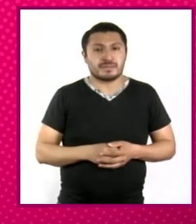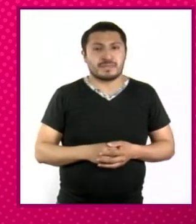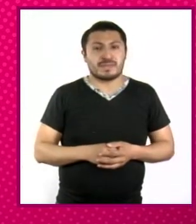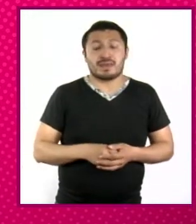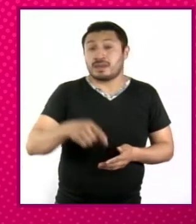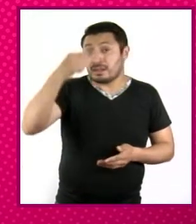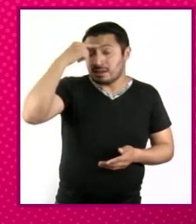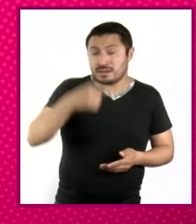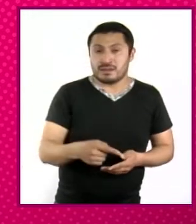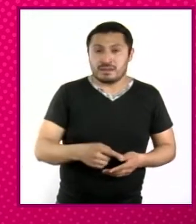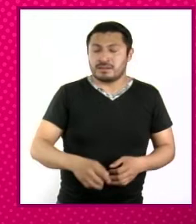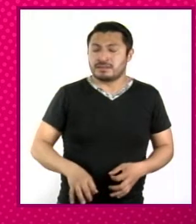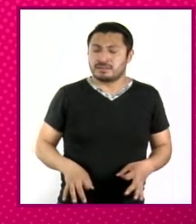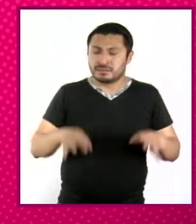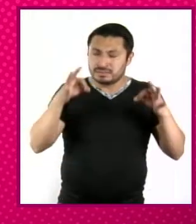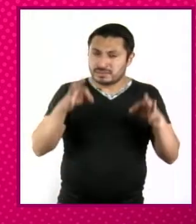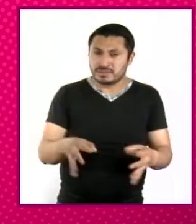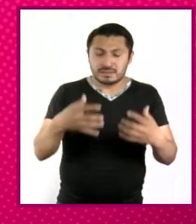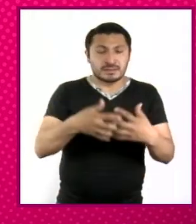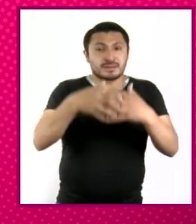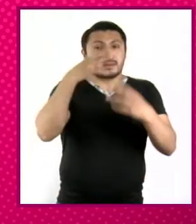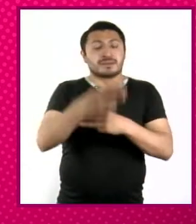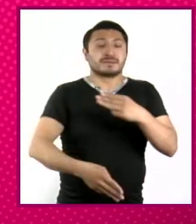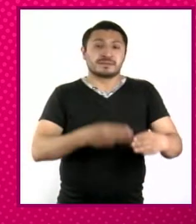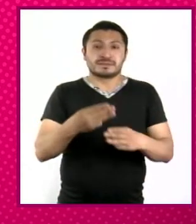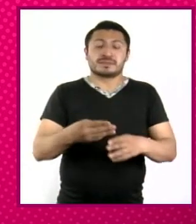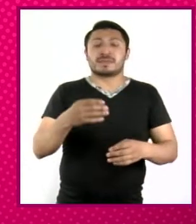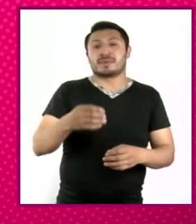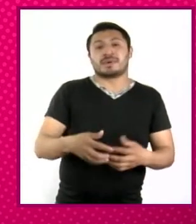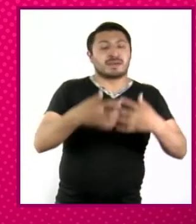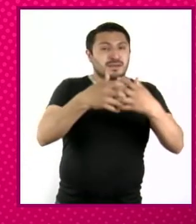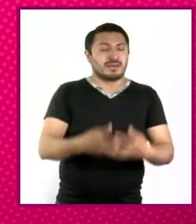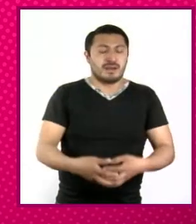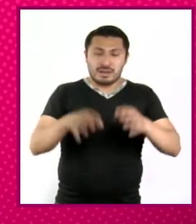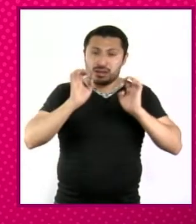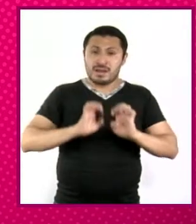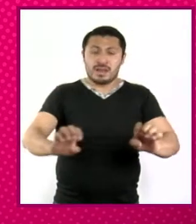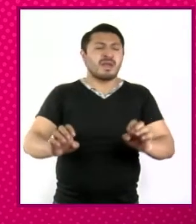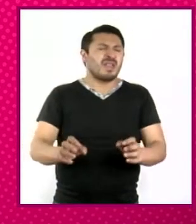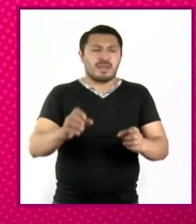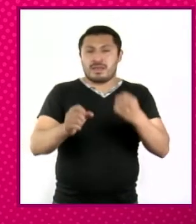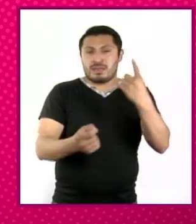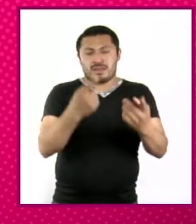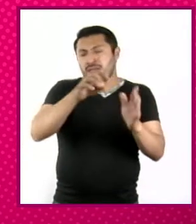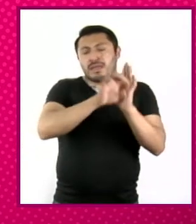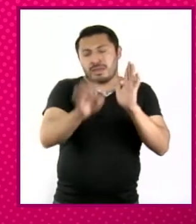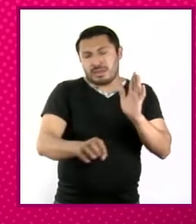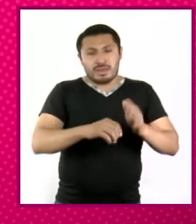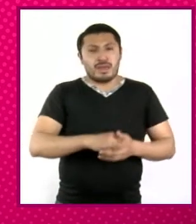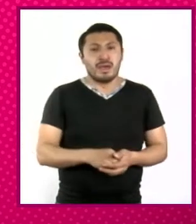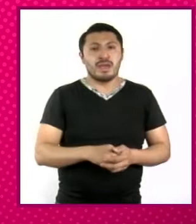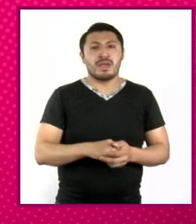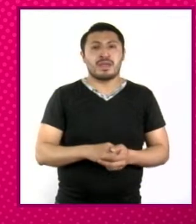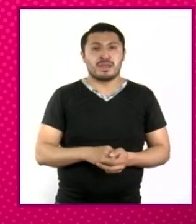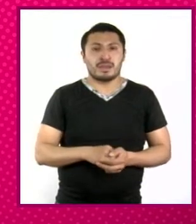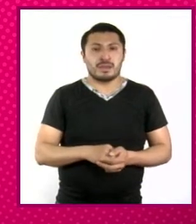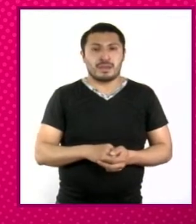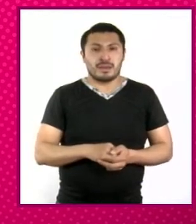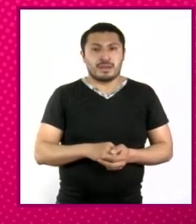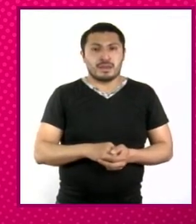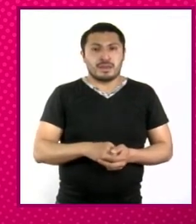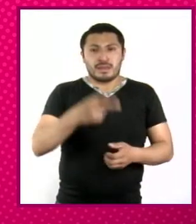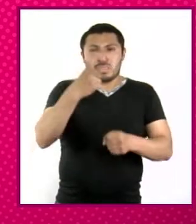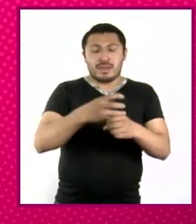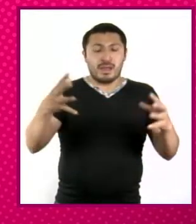también para la consolidación de los sistemas mundiales, o por lo menos de los sistemas diplomáticos. Por poner algunos ejemplos, en la Segunda